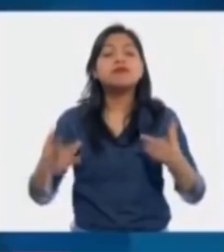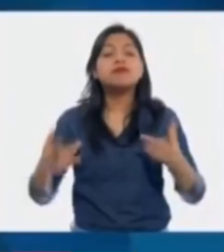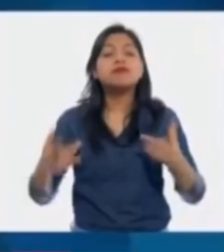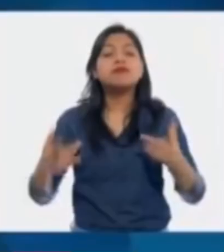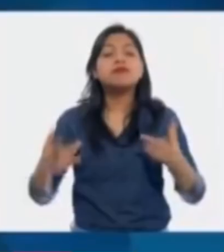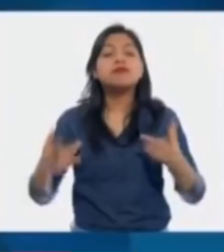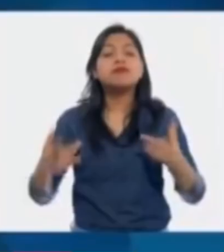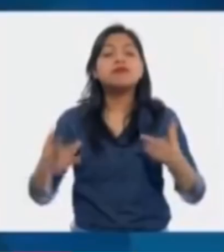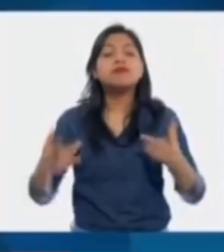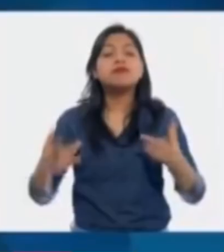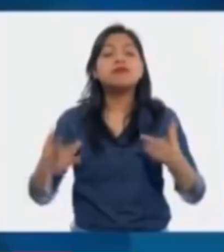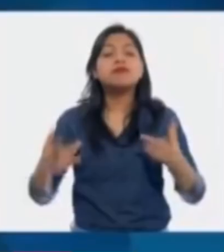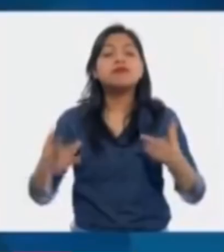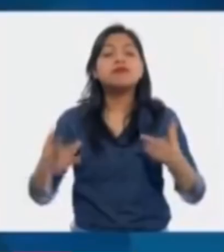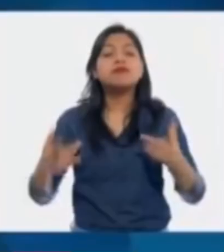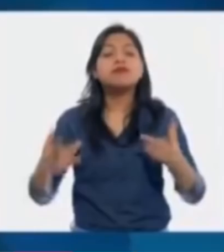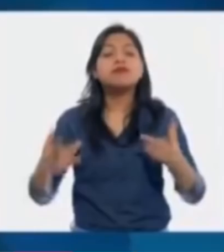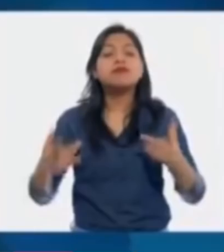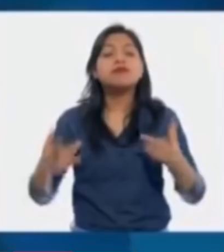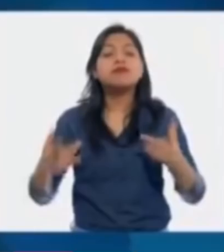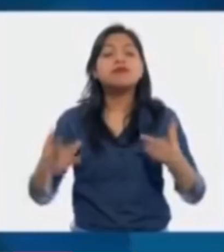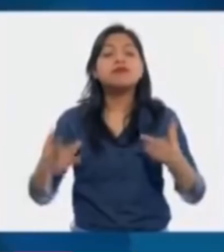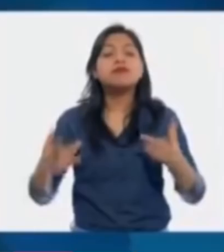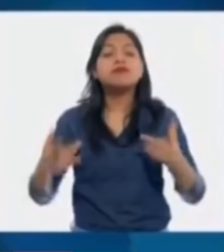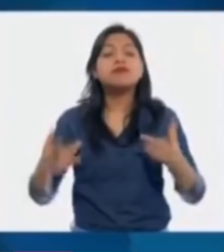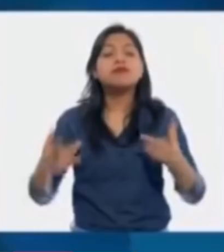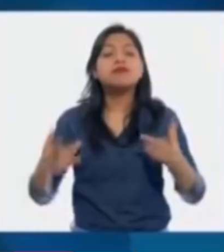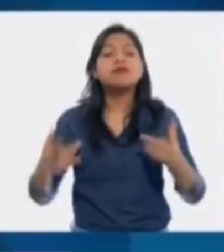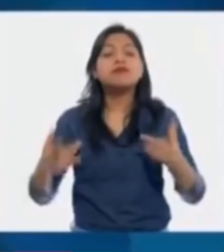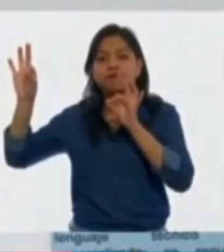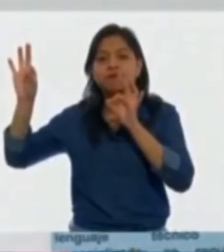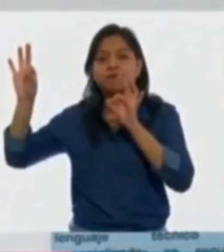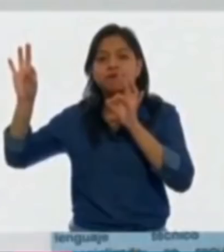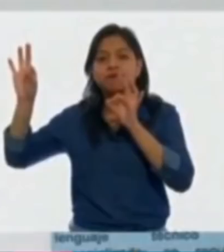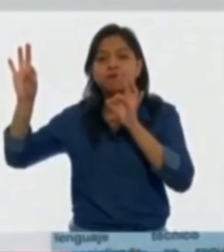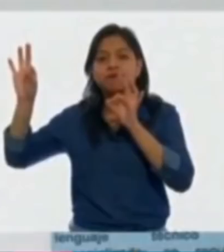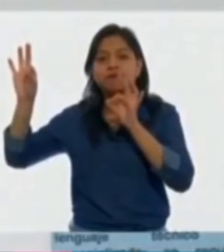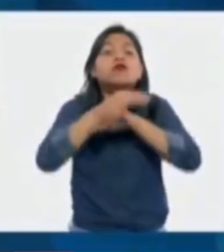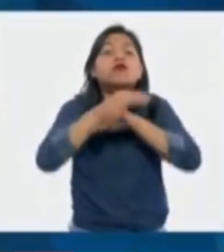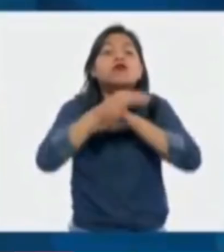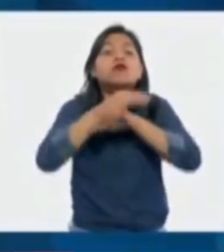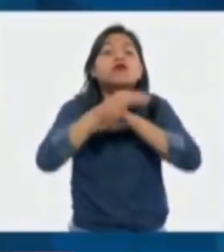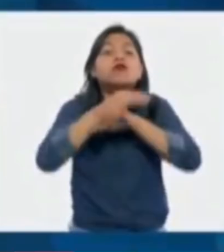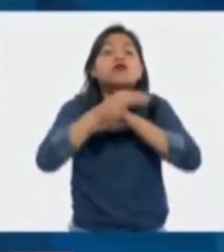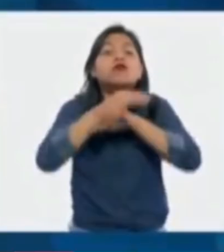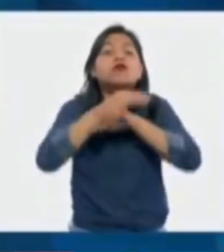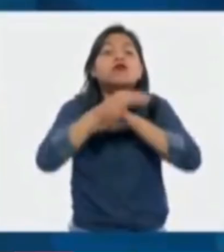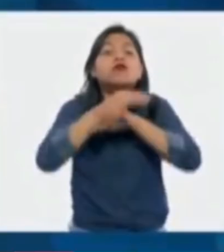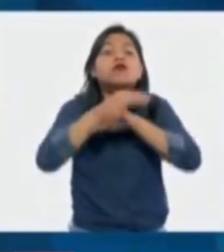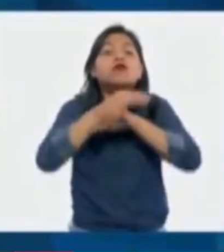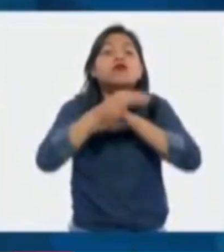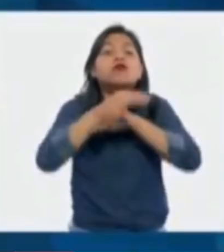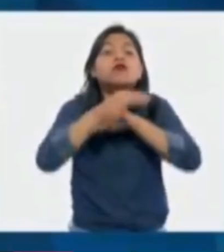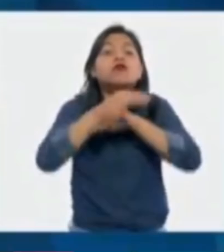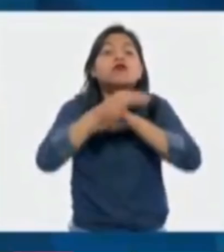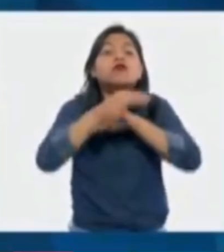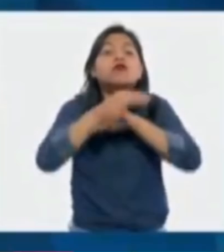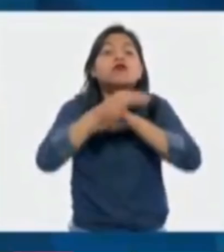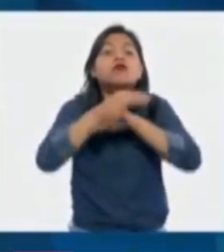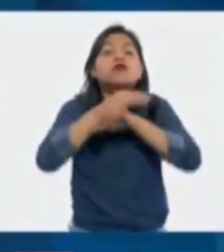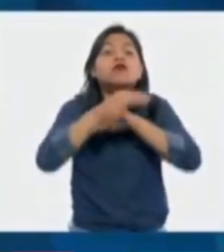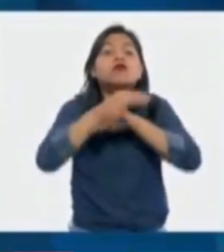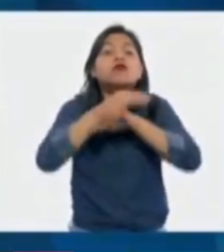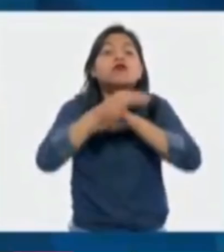aquellos que ofrecen información detallada sobre un tema específico. La función de los textos expositivos es informar sobre los